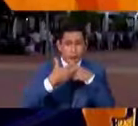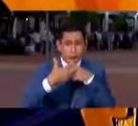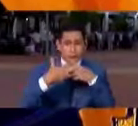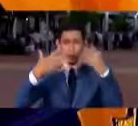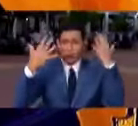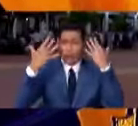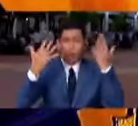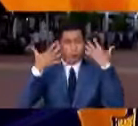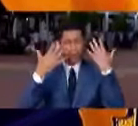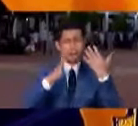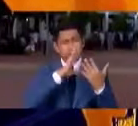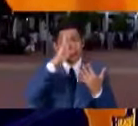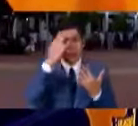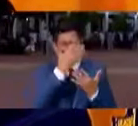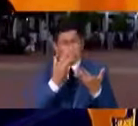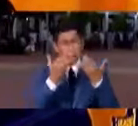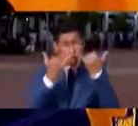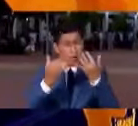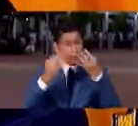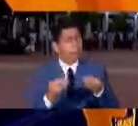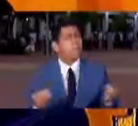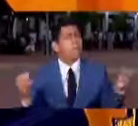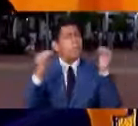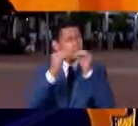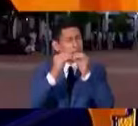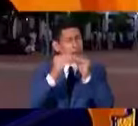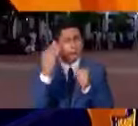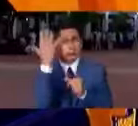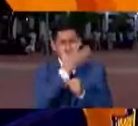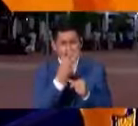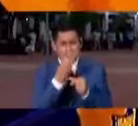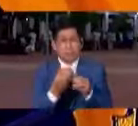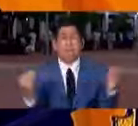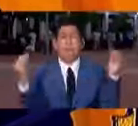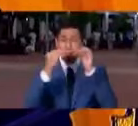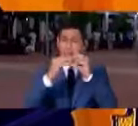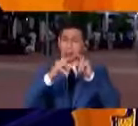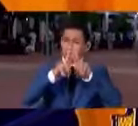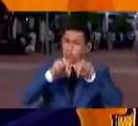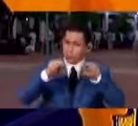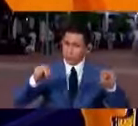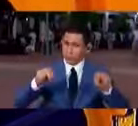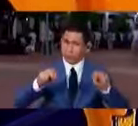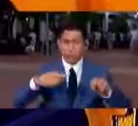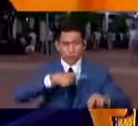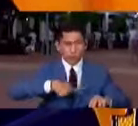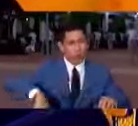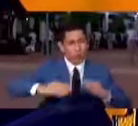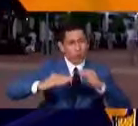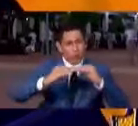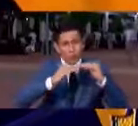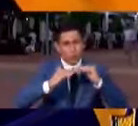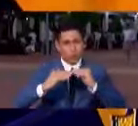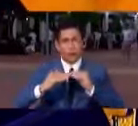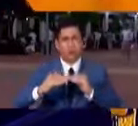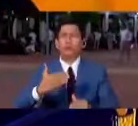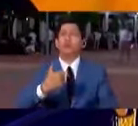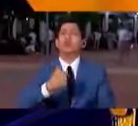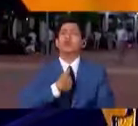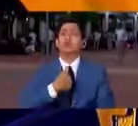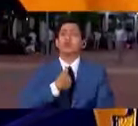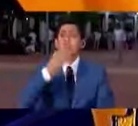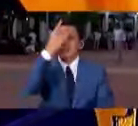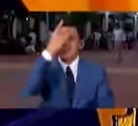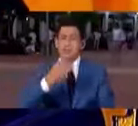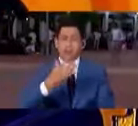fue bella, pero ahora será más bella, renaturalizada, digna y para todos. Guayaquileños, yo decidí